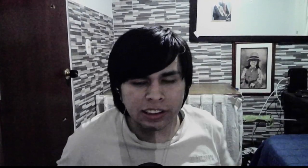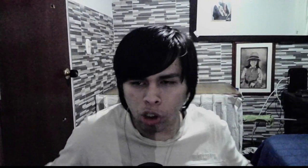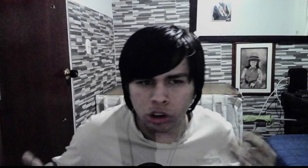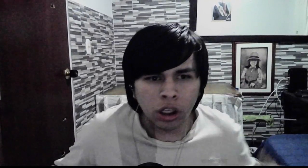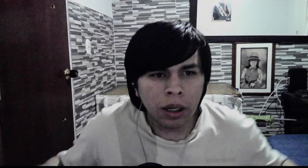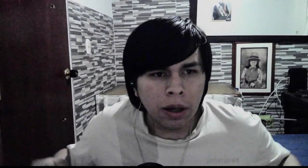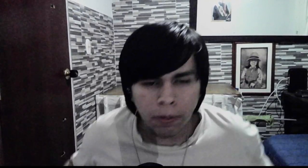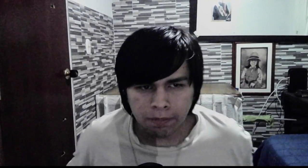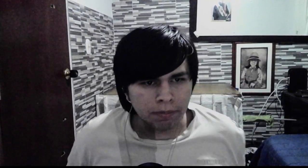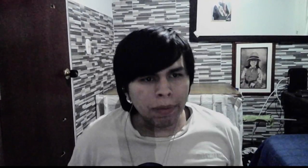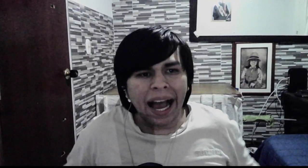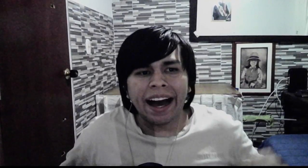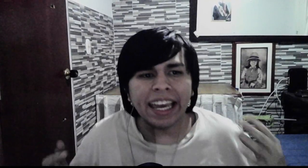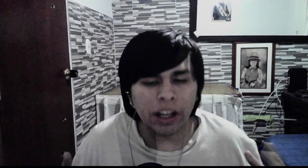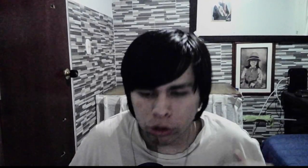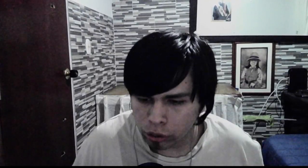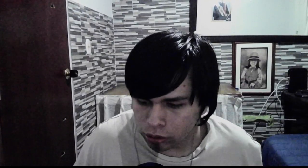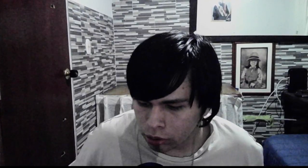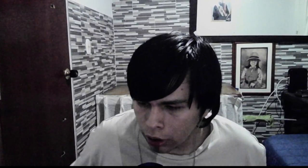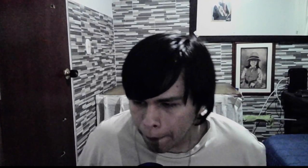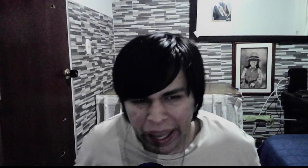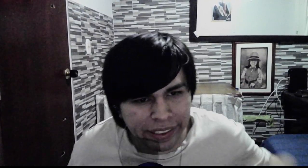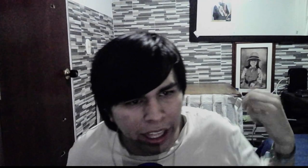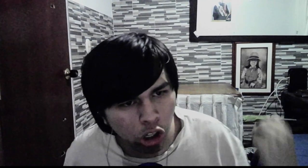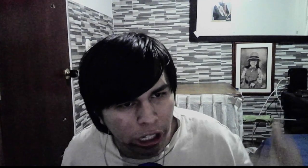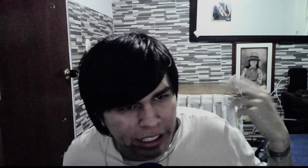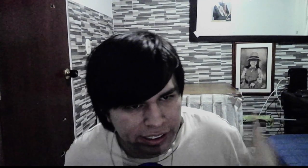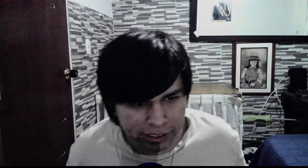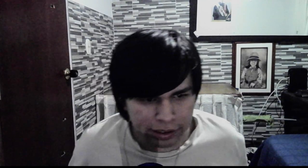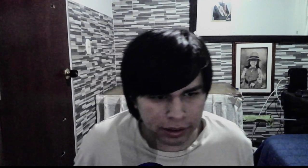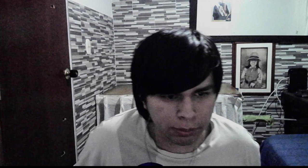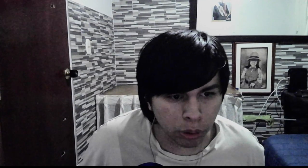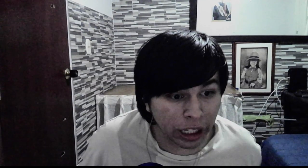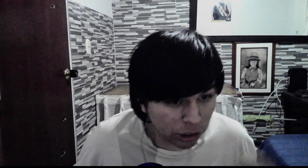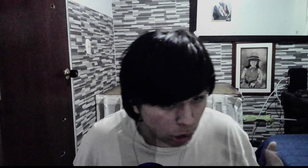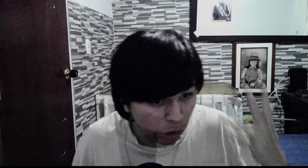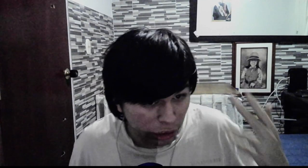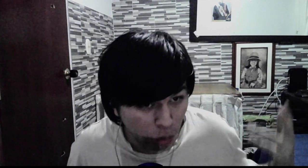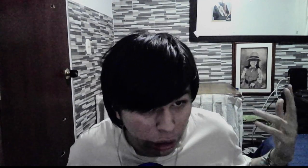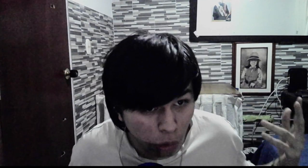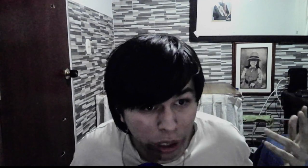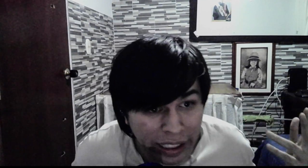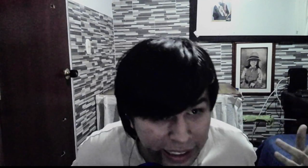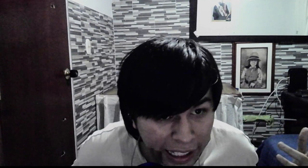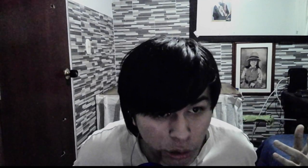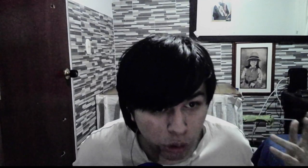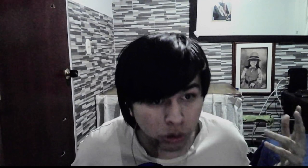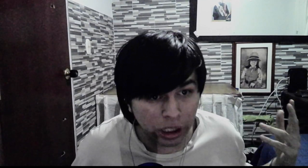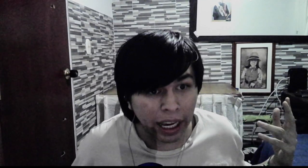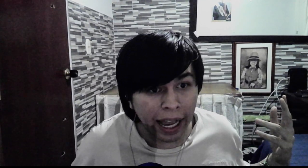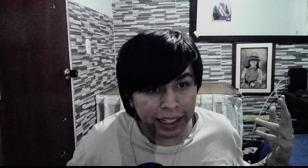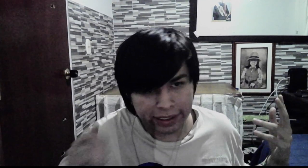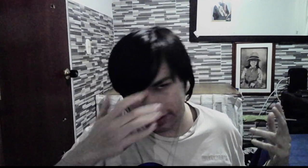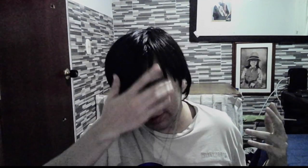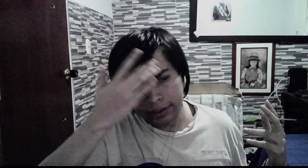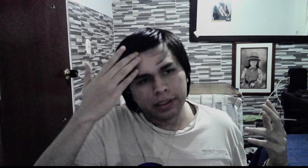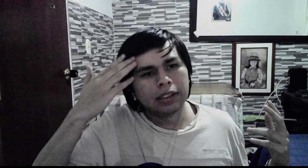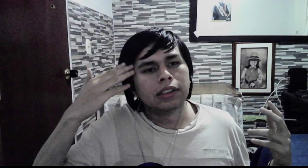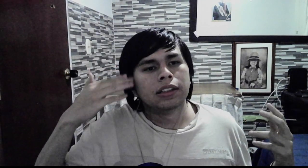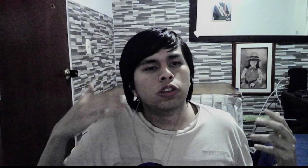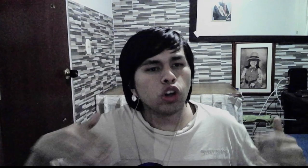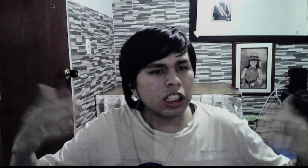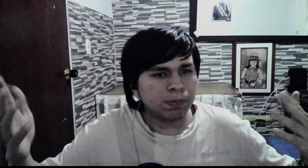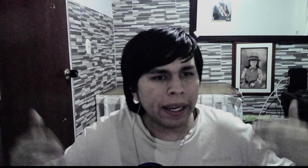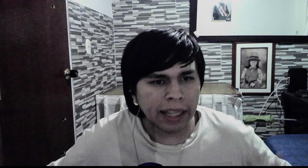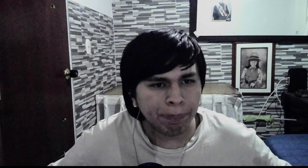contra estos majaderos vendedores porque eso es lo que yo tengo que decirle a los concejales